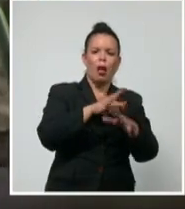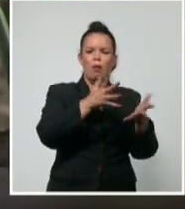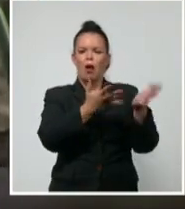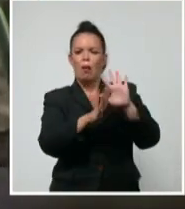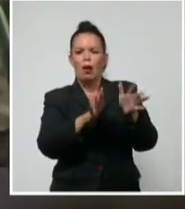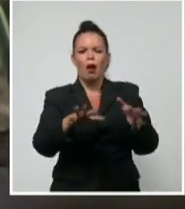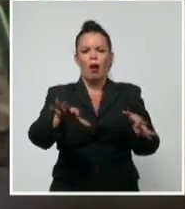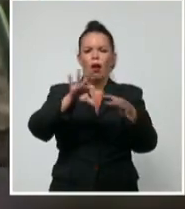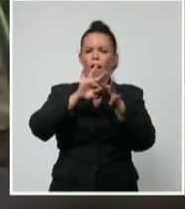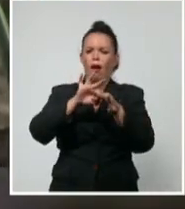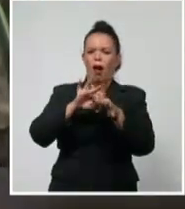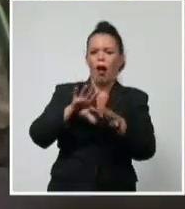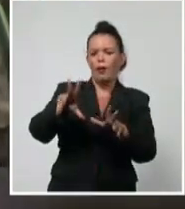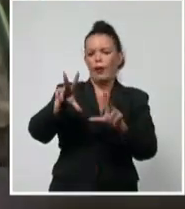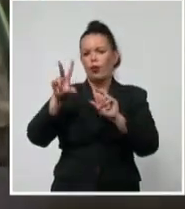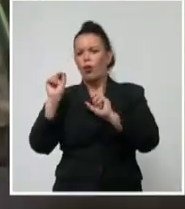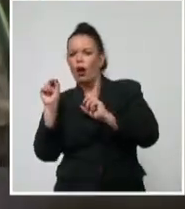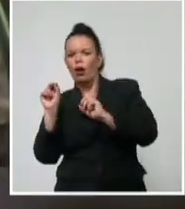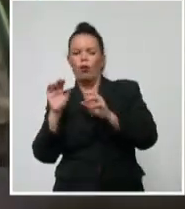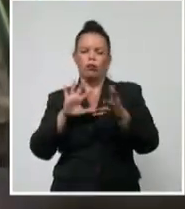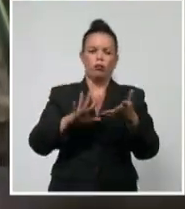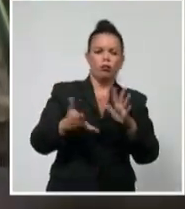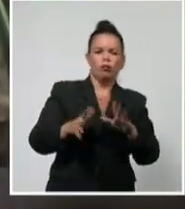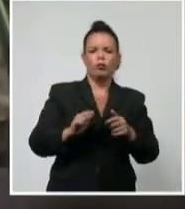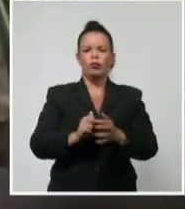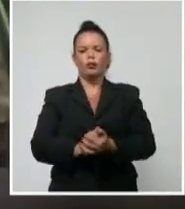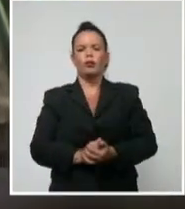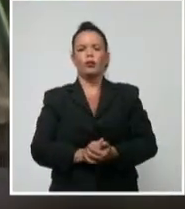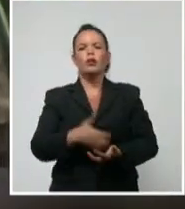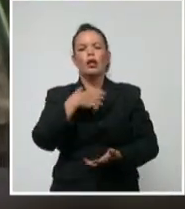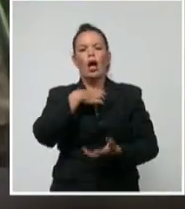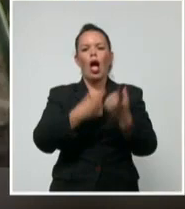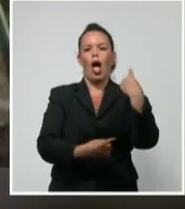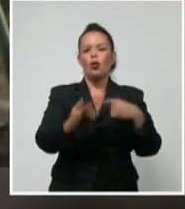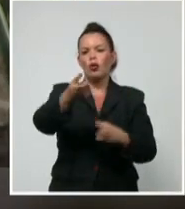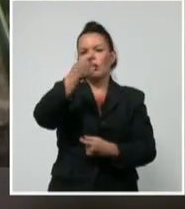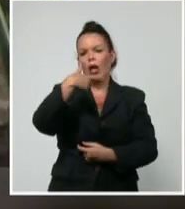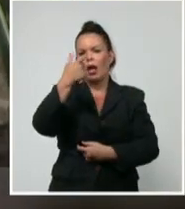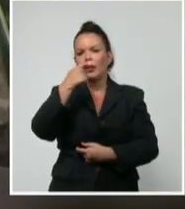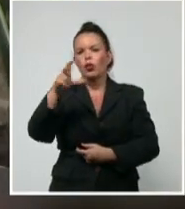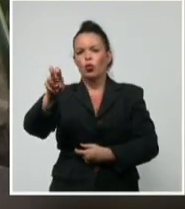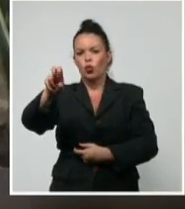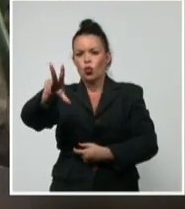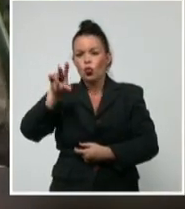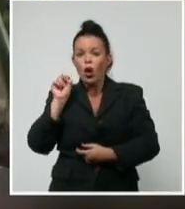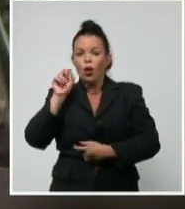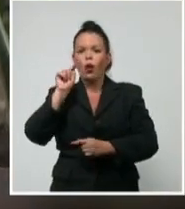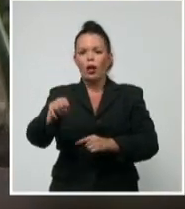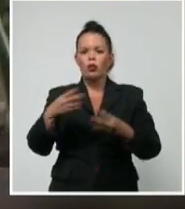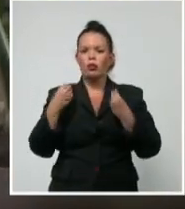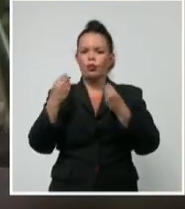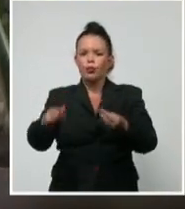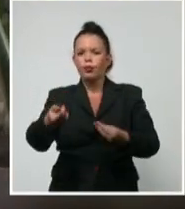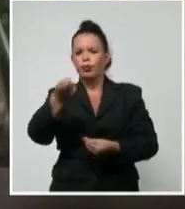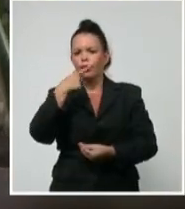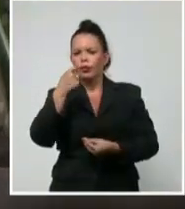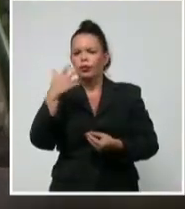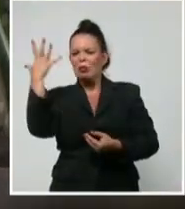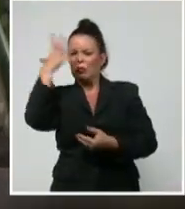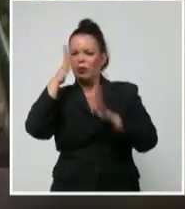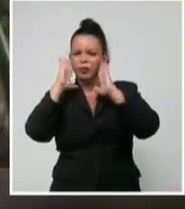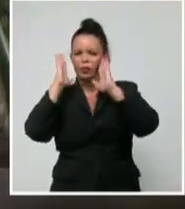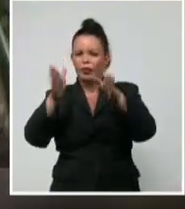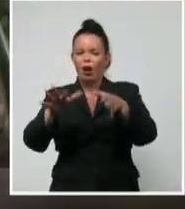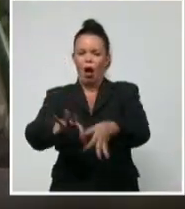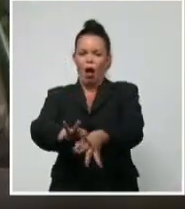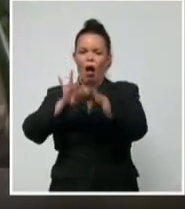medicamentos innovadores, que son los que han dado la atención a los pacientes graves y críticos, donde nuestro país realmente